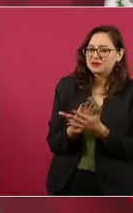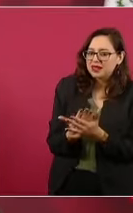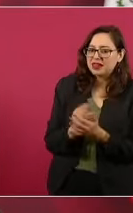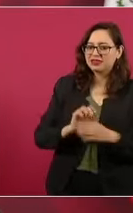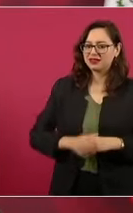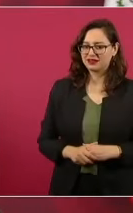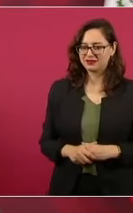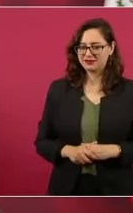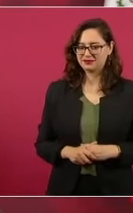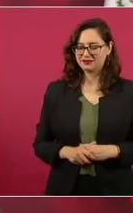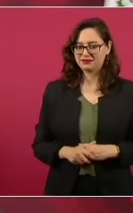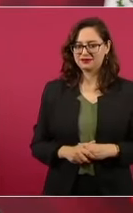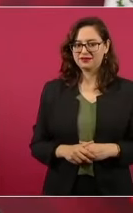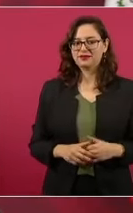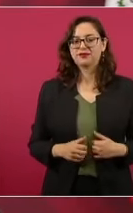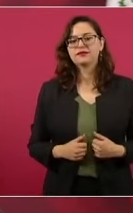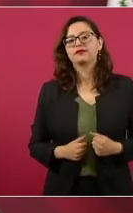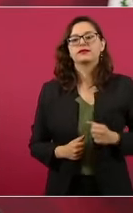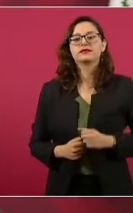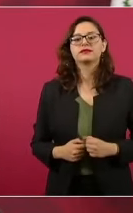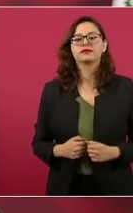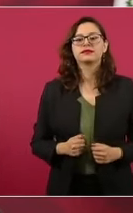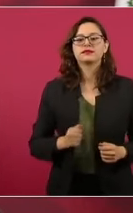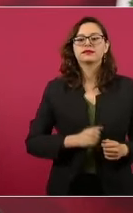luego el mismo